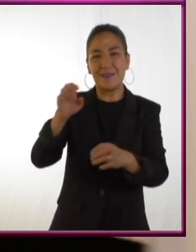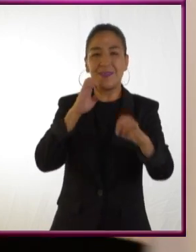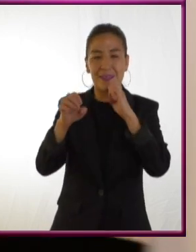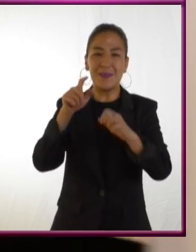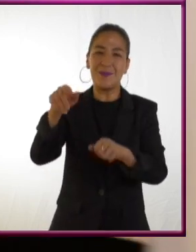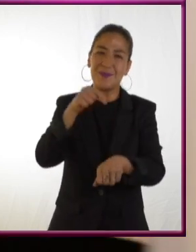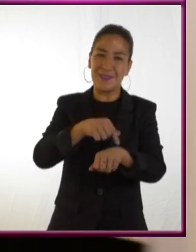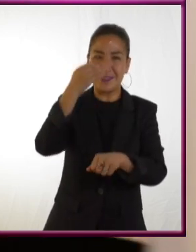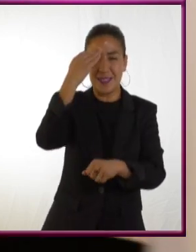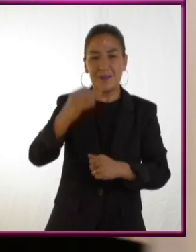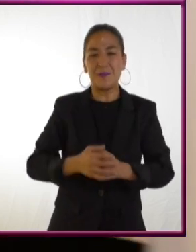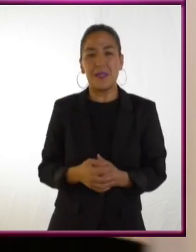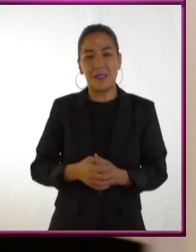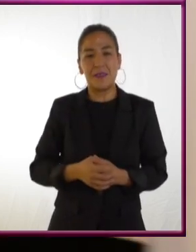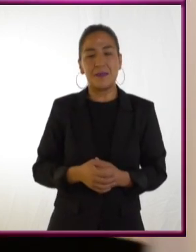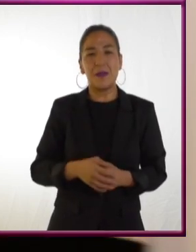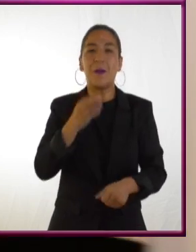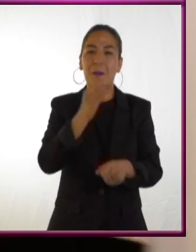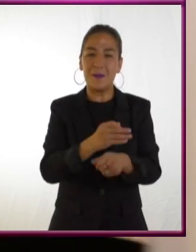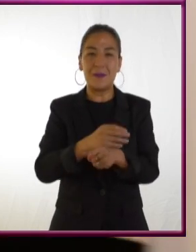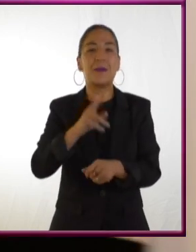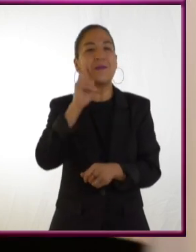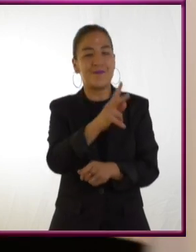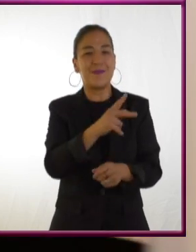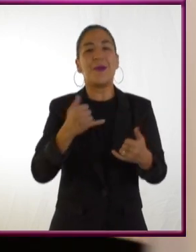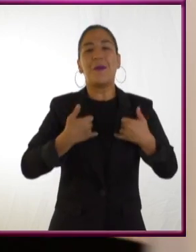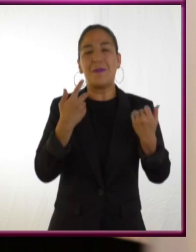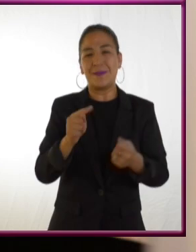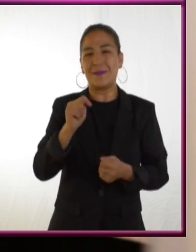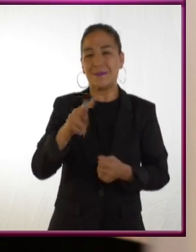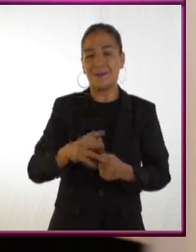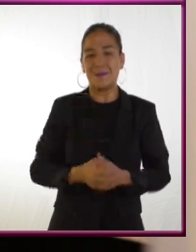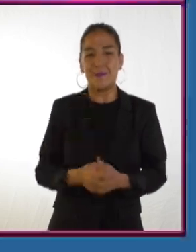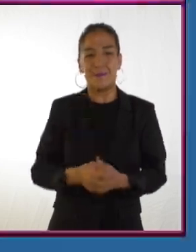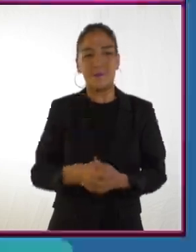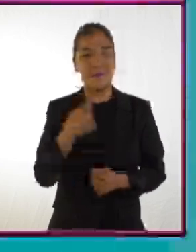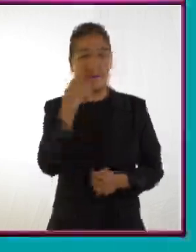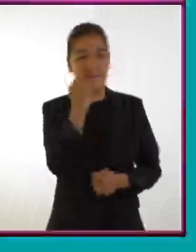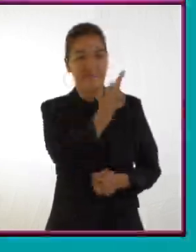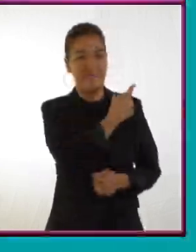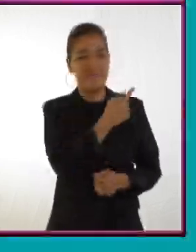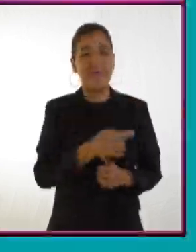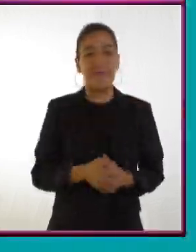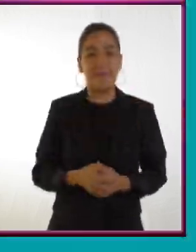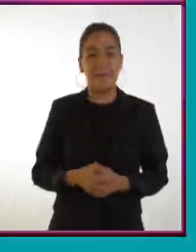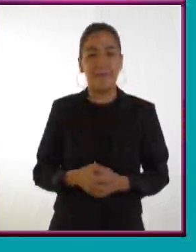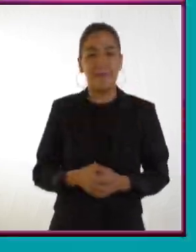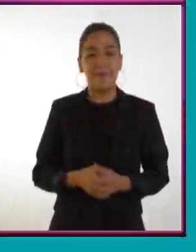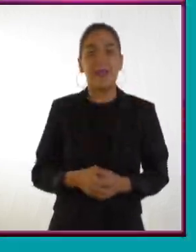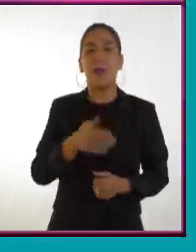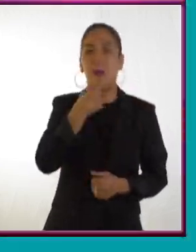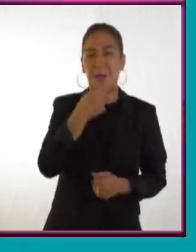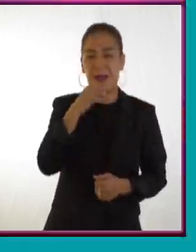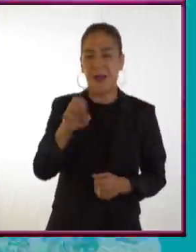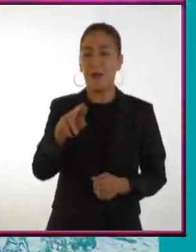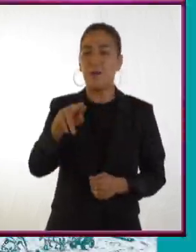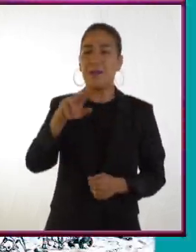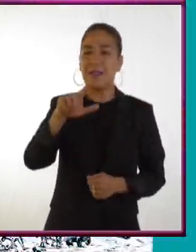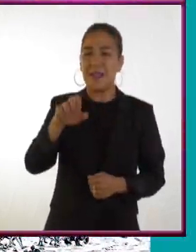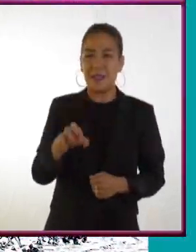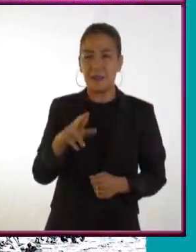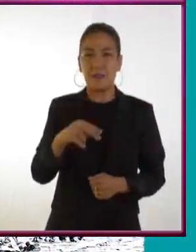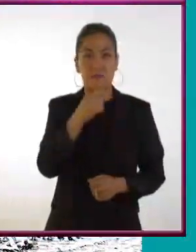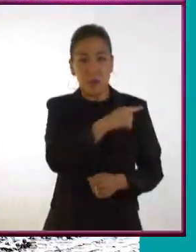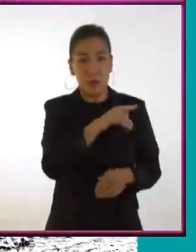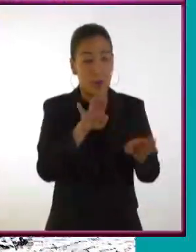gracias por esta entrevista y por tu tiempo. Y bueno, volvemos con esto que es Jóvenes en TV. Pues ahí lo tenemos, como bien lo dijo Euler.